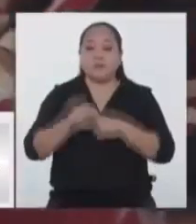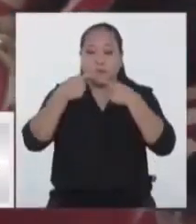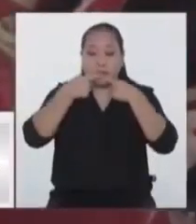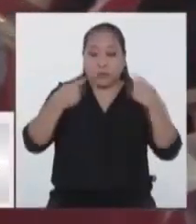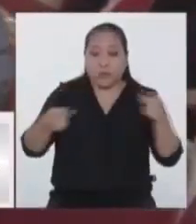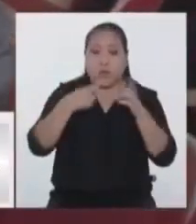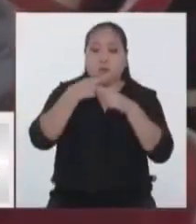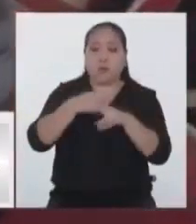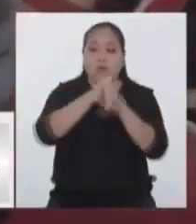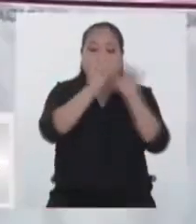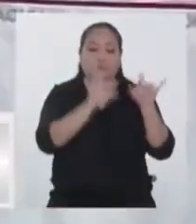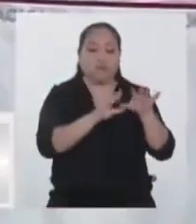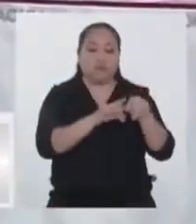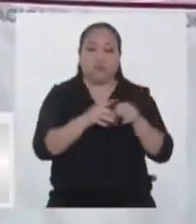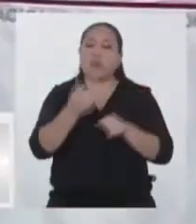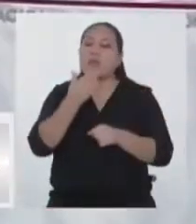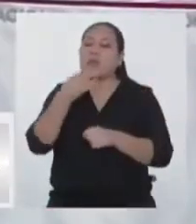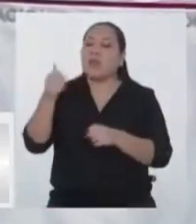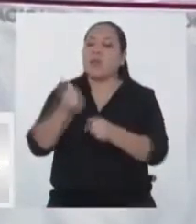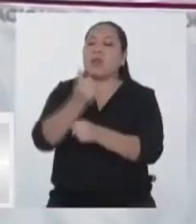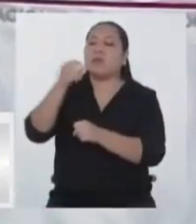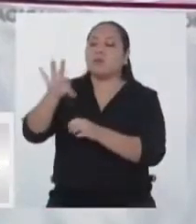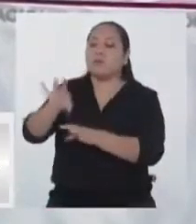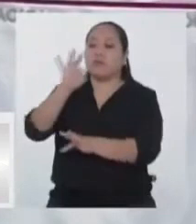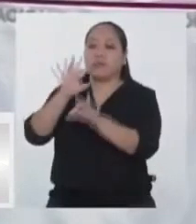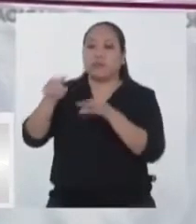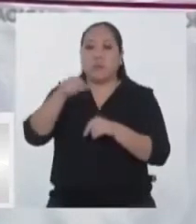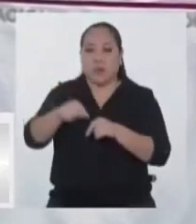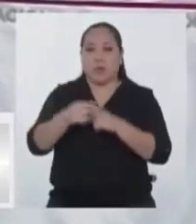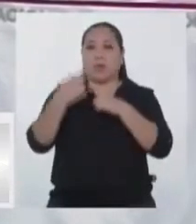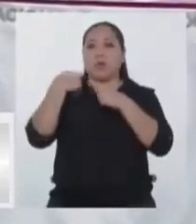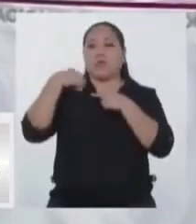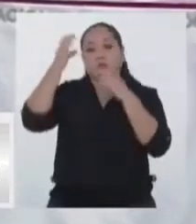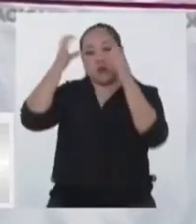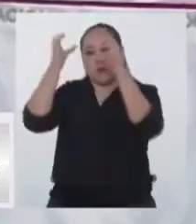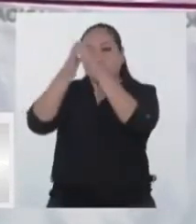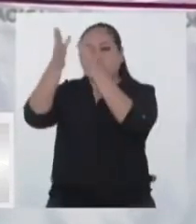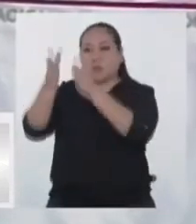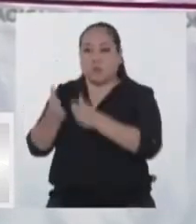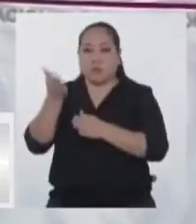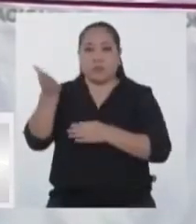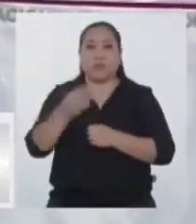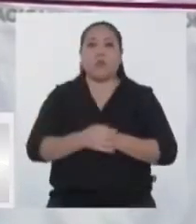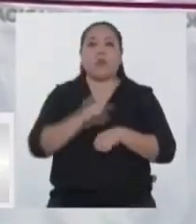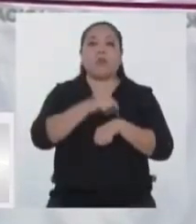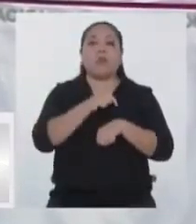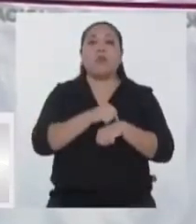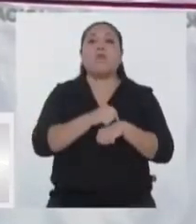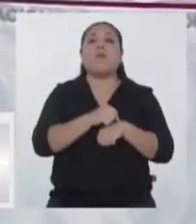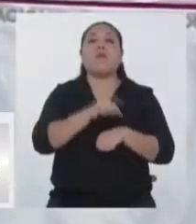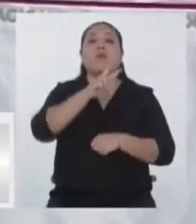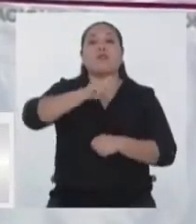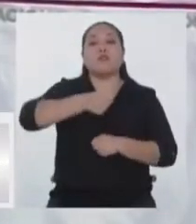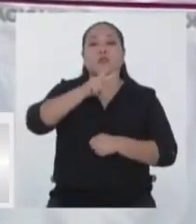los resultados del cómputo y a los candidatos que resultaron electos para ejercer los cargos de congresistas de la República en el periodo legislativo